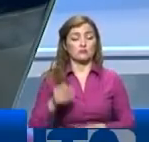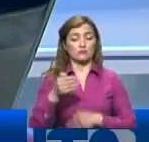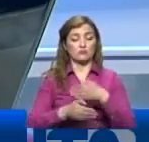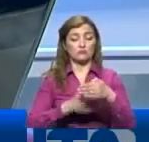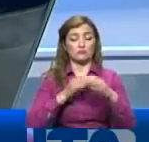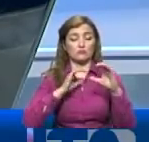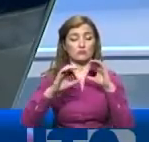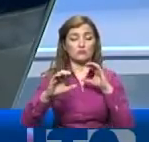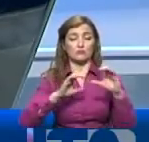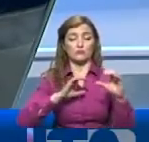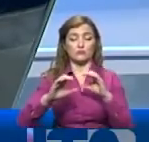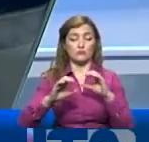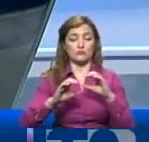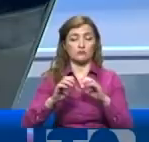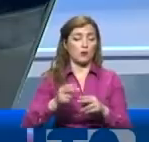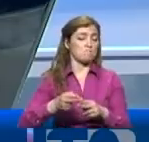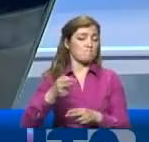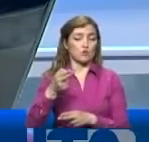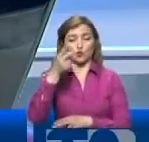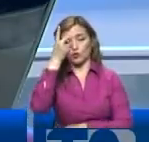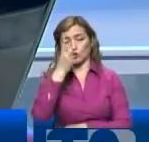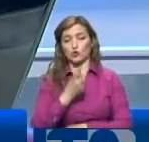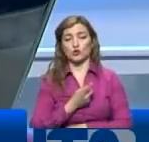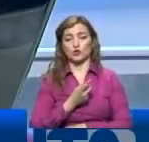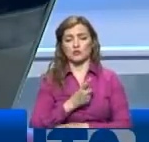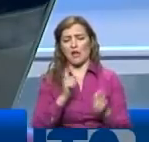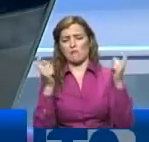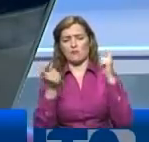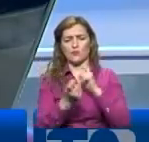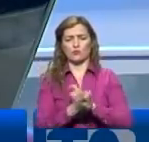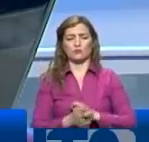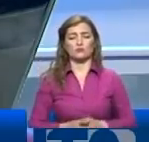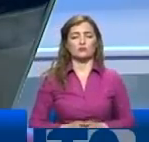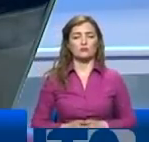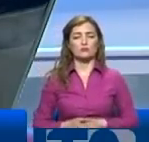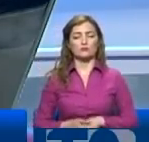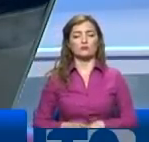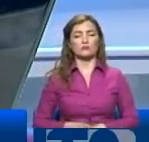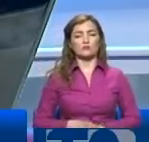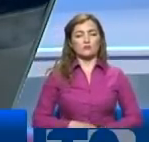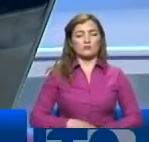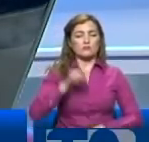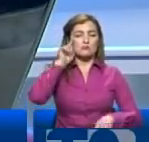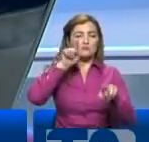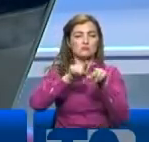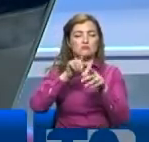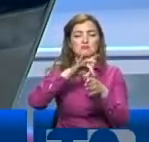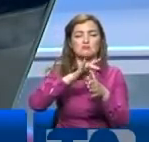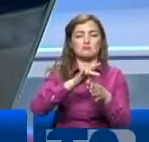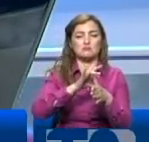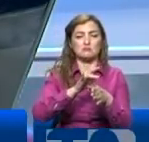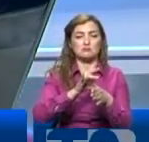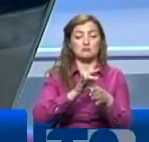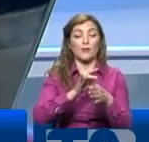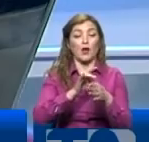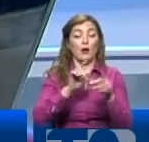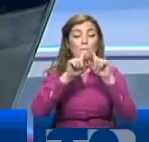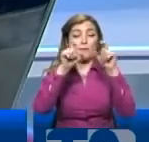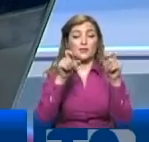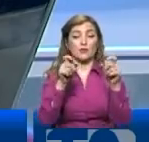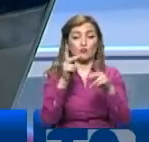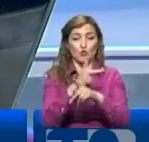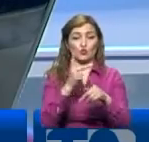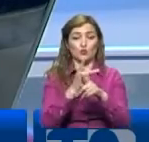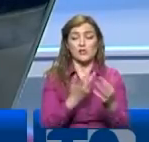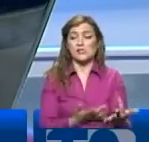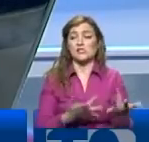de comunicación para que pronto la decisión pueda revertirse. El acuerdo no peligra y el sector exportador espera que continúen